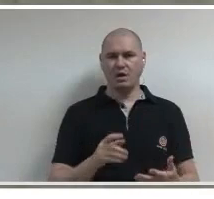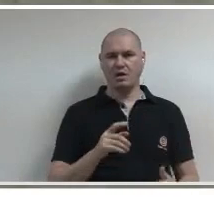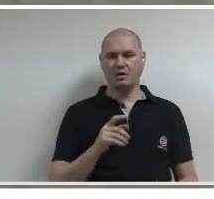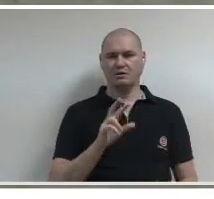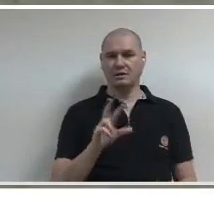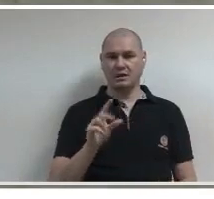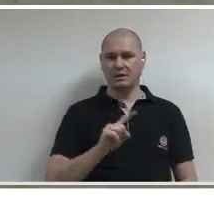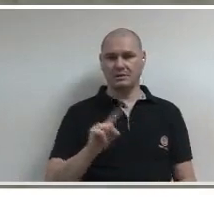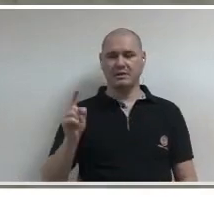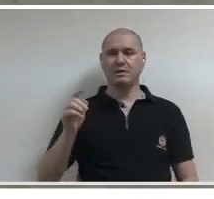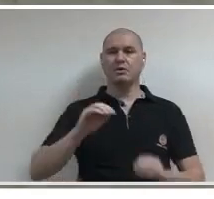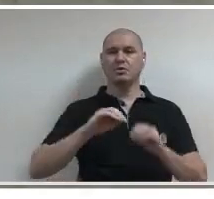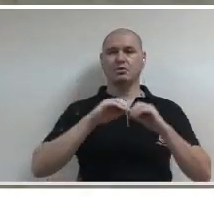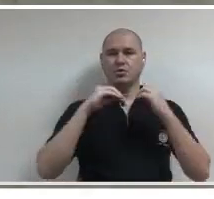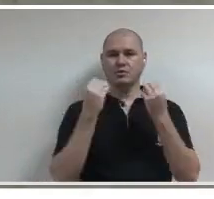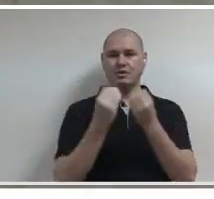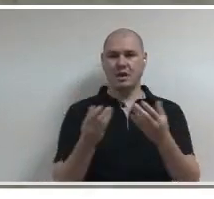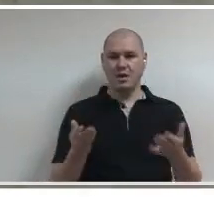aniteramos